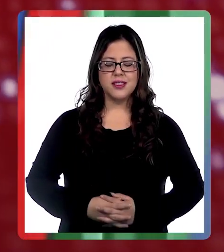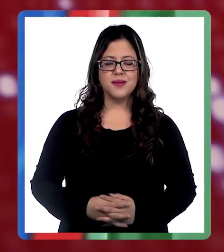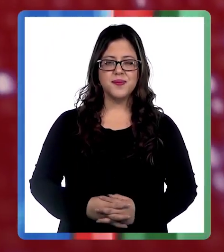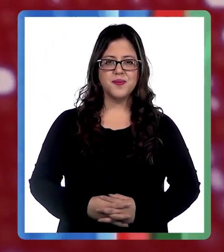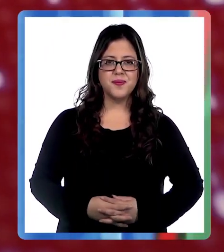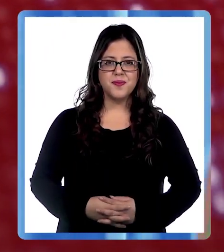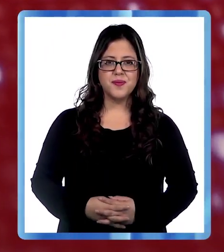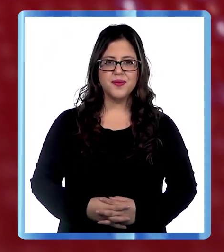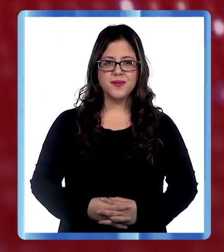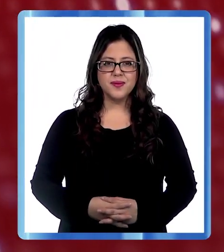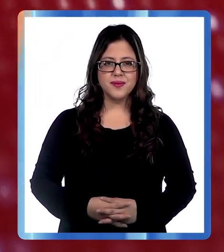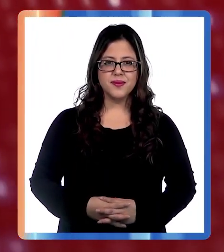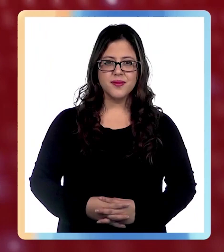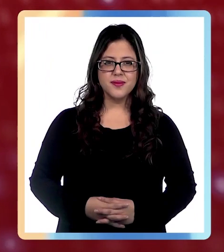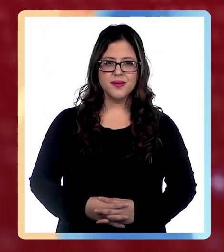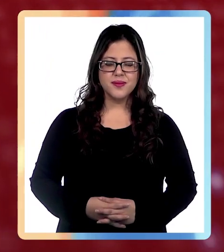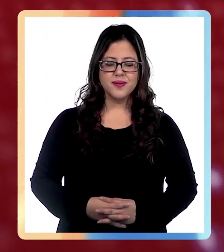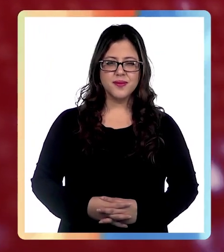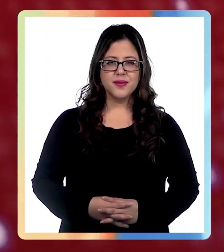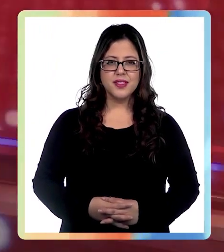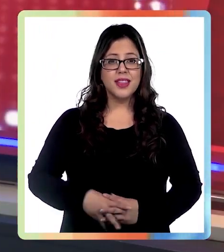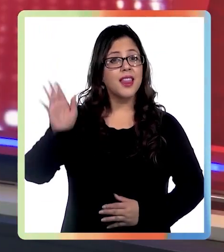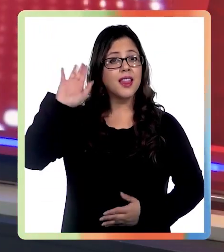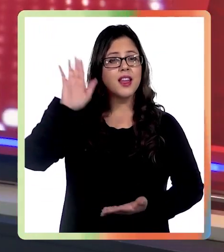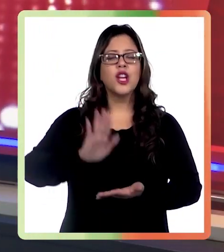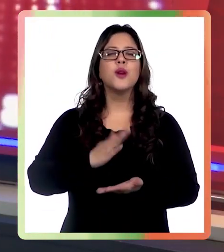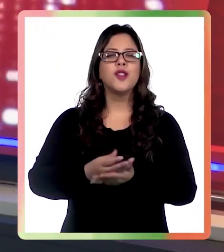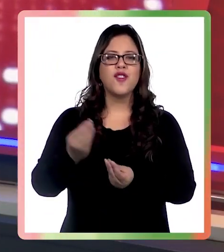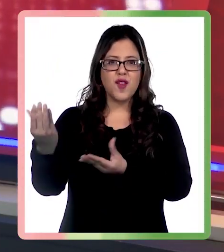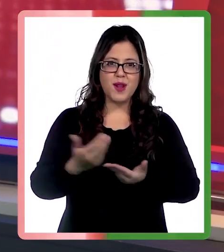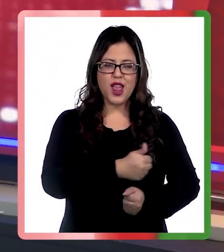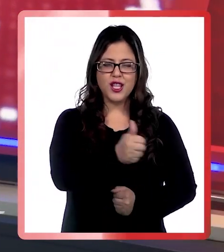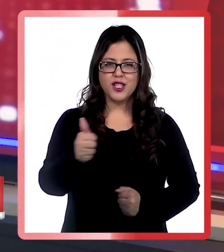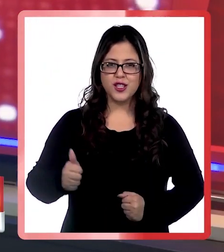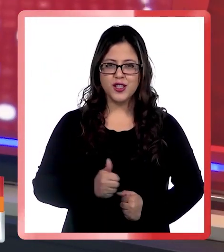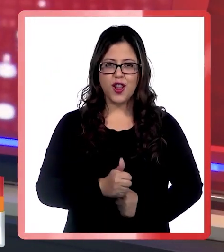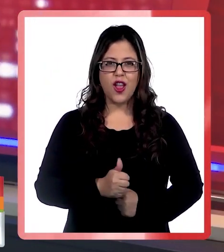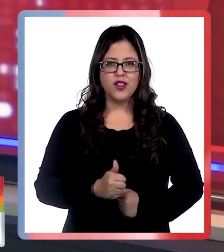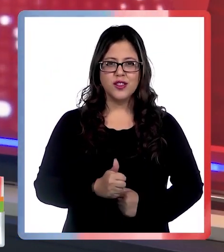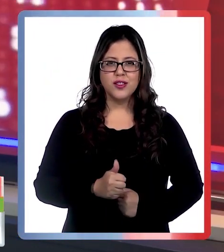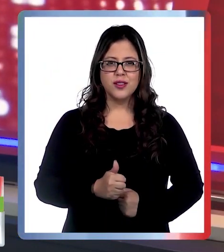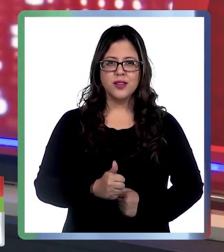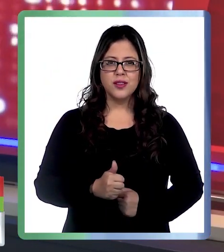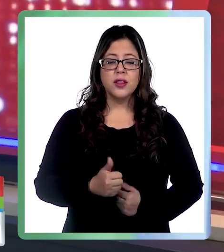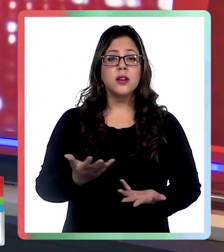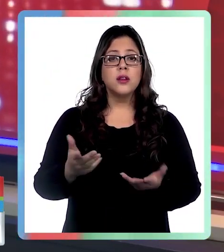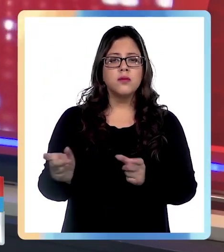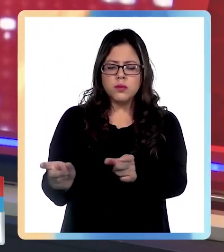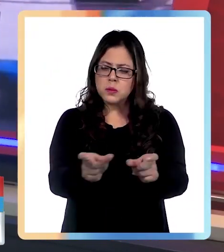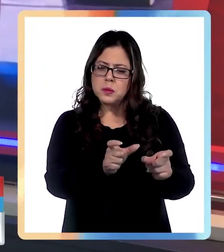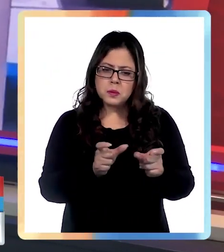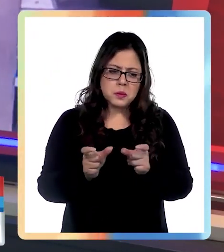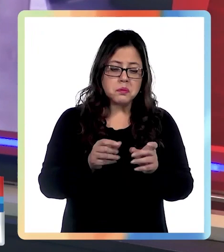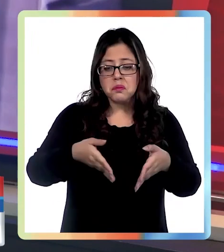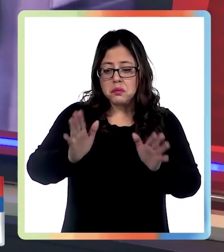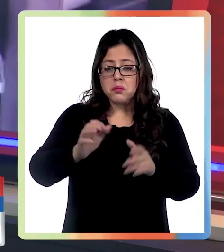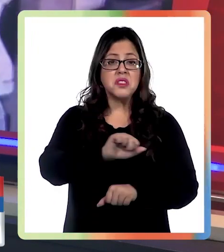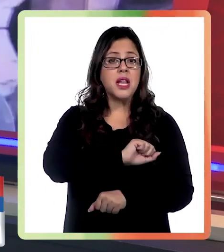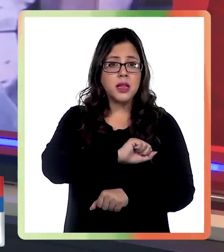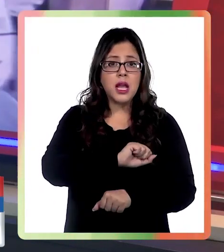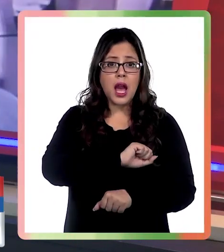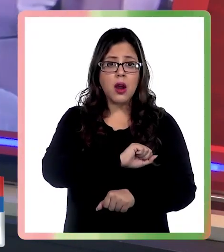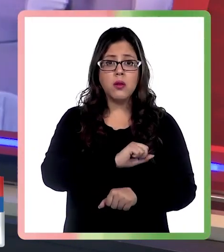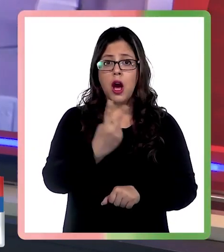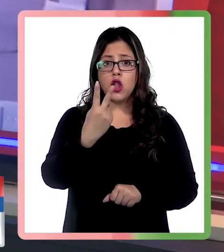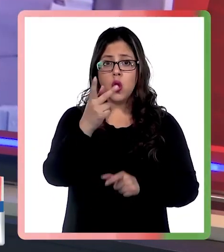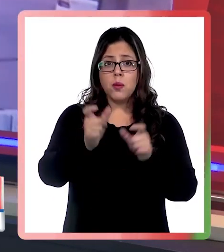portavoz noticias Hola cómo están bienvenidas y bienvenidos una fiscalización en una calle de